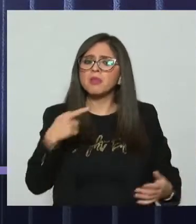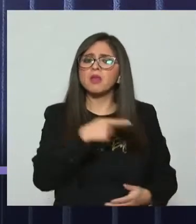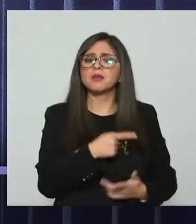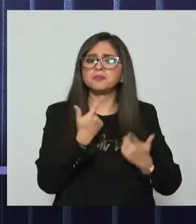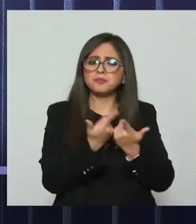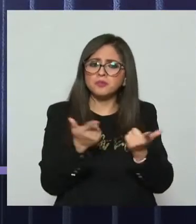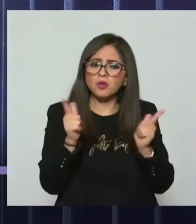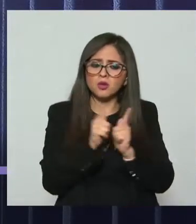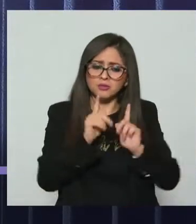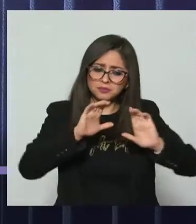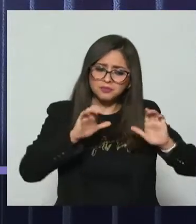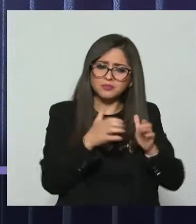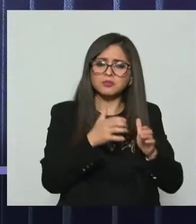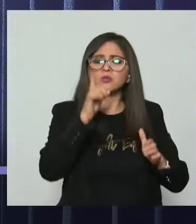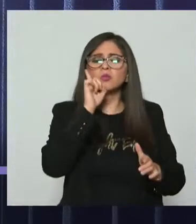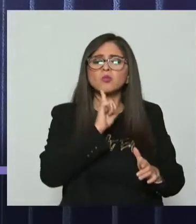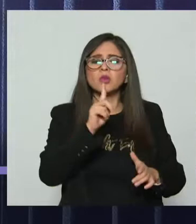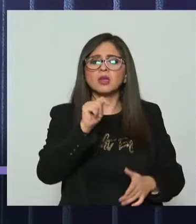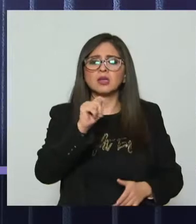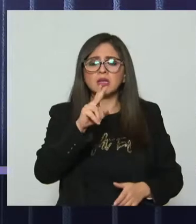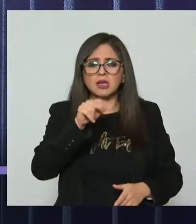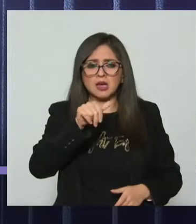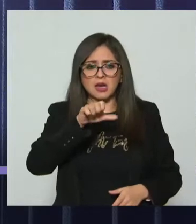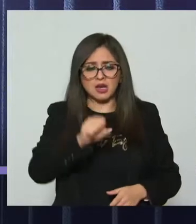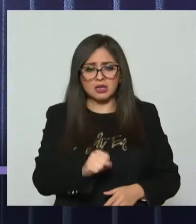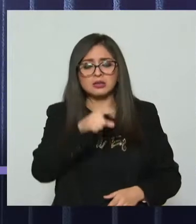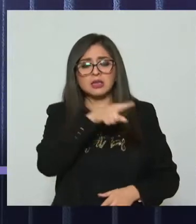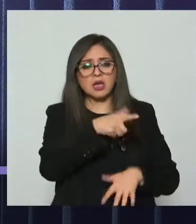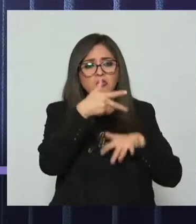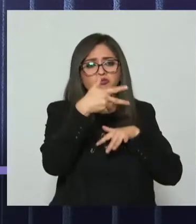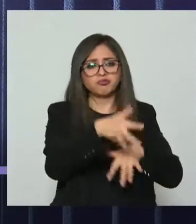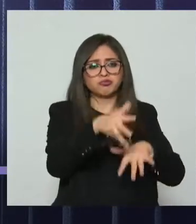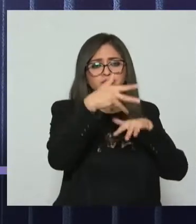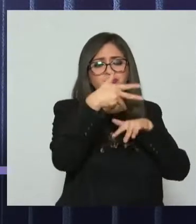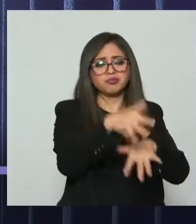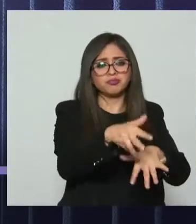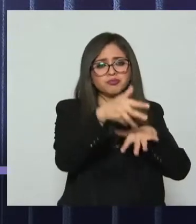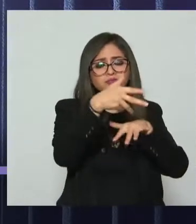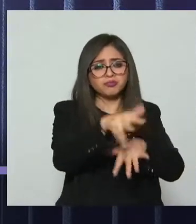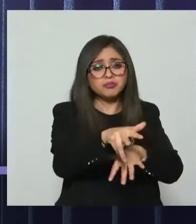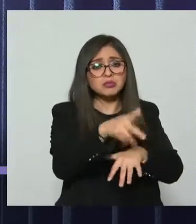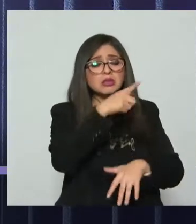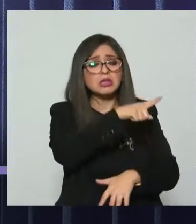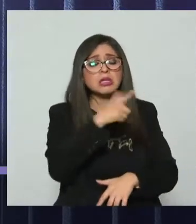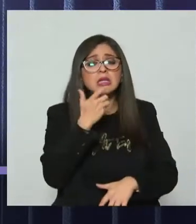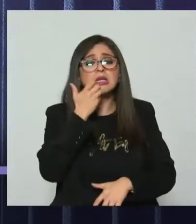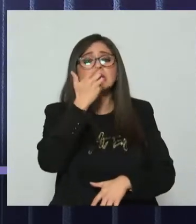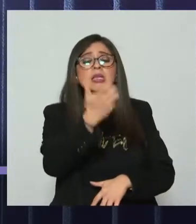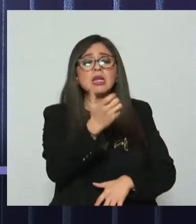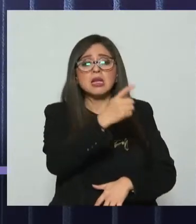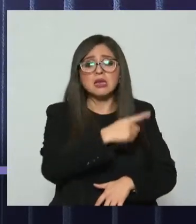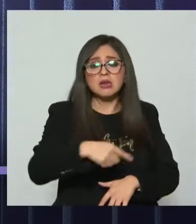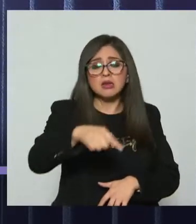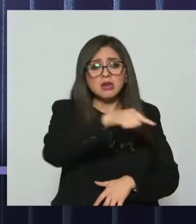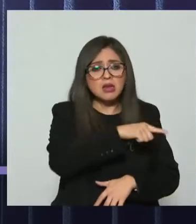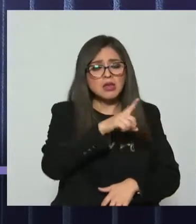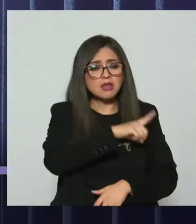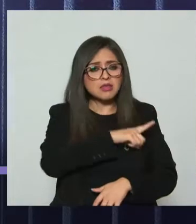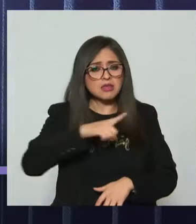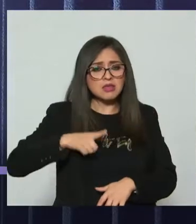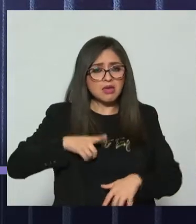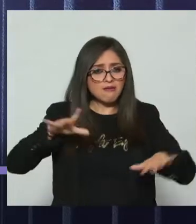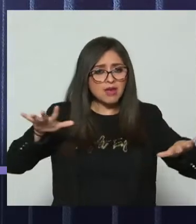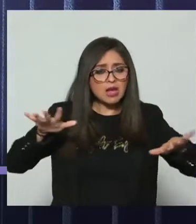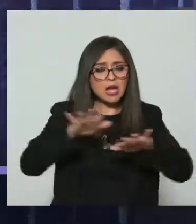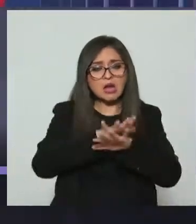trans, las mujeres trans que están en estos movimientos de transgéneros, bueno, lo que quieren definitivamente es que haya un cambio nada más